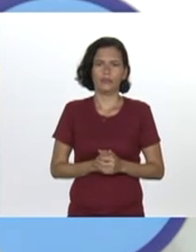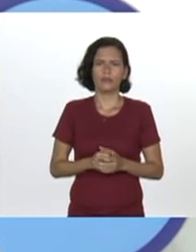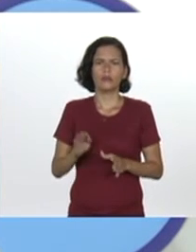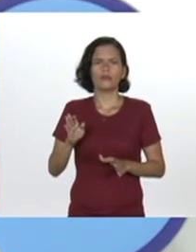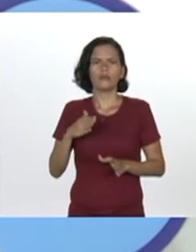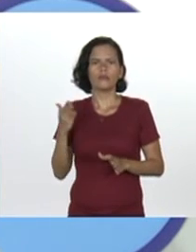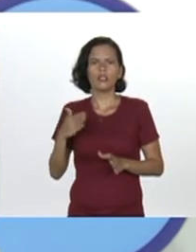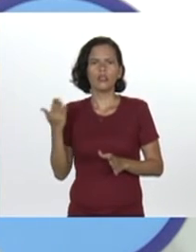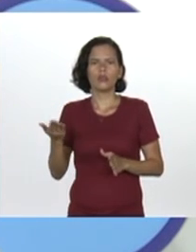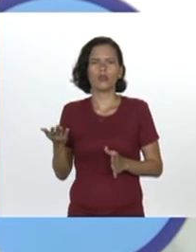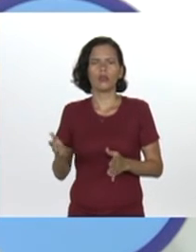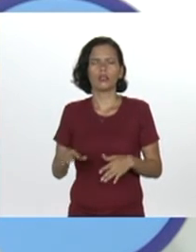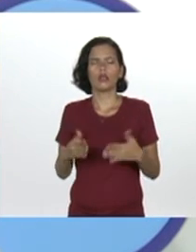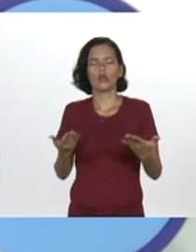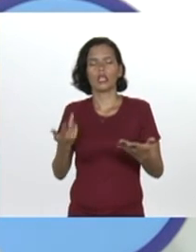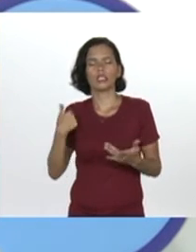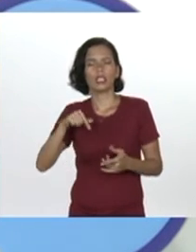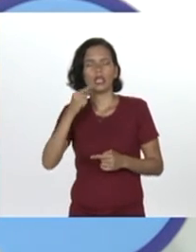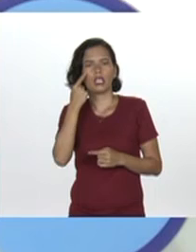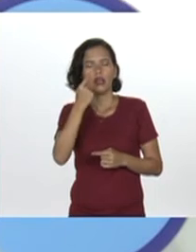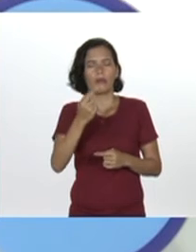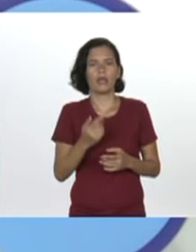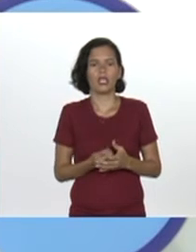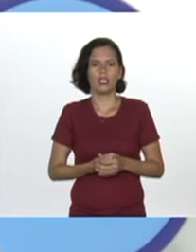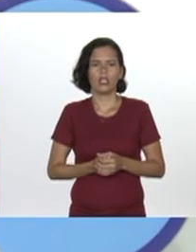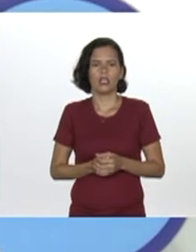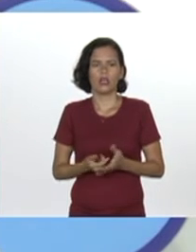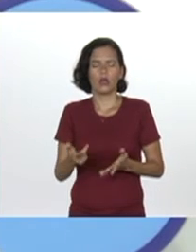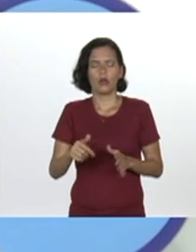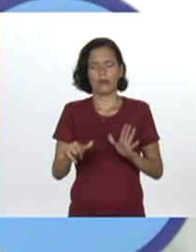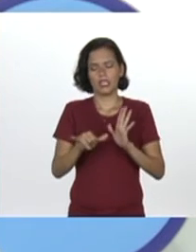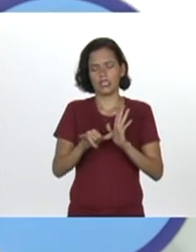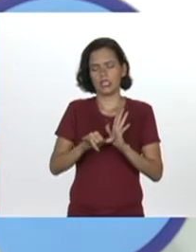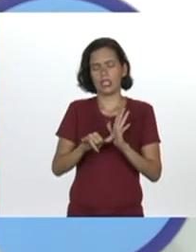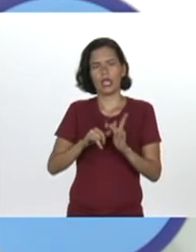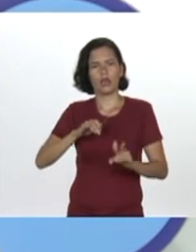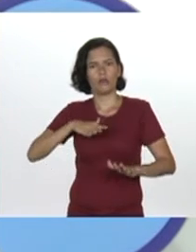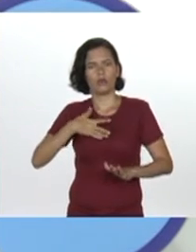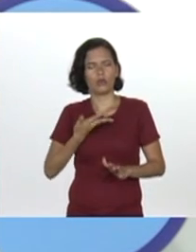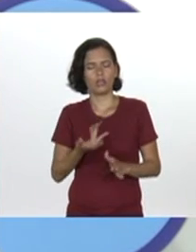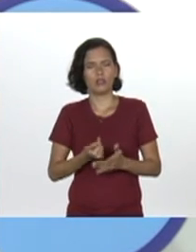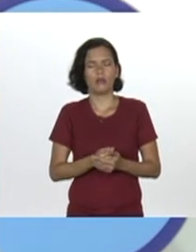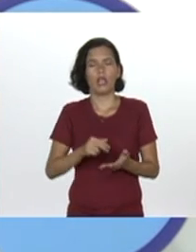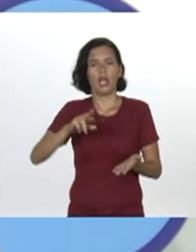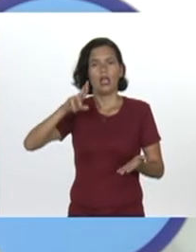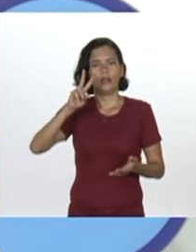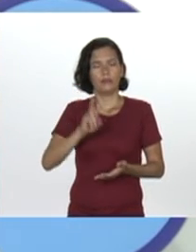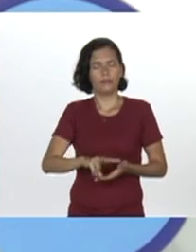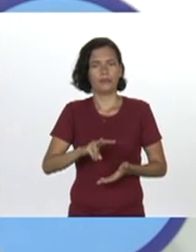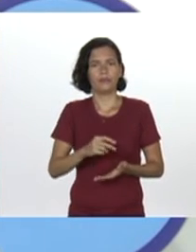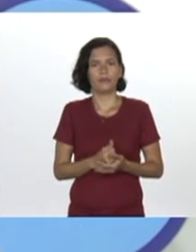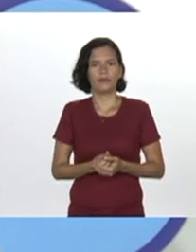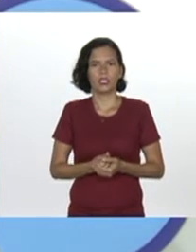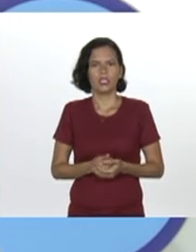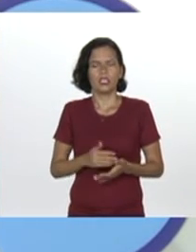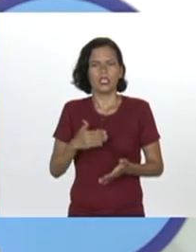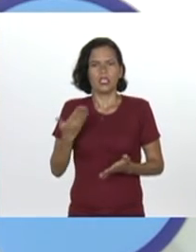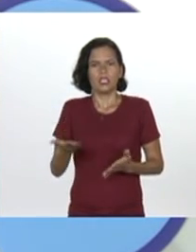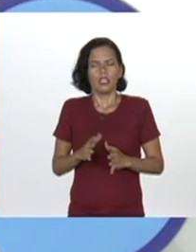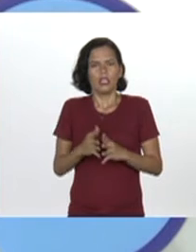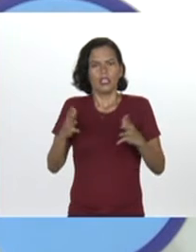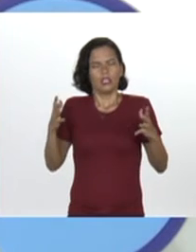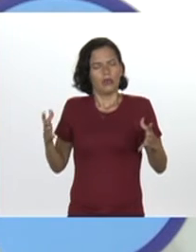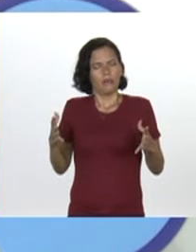en cuanto a lo que se refiere que sean lo más cercano posible a la realidad y que sean de